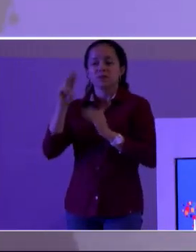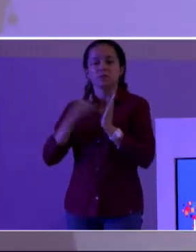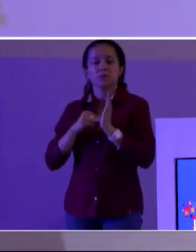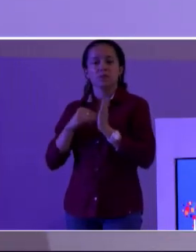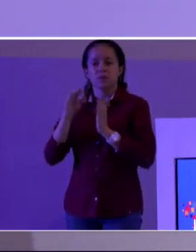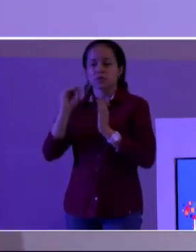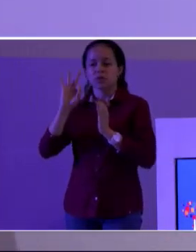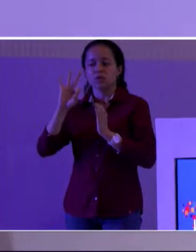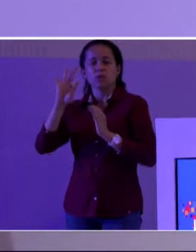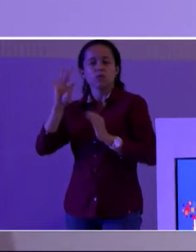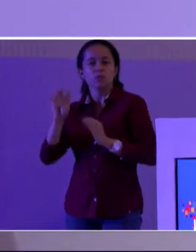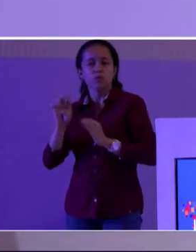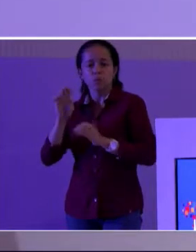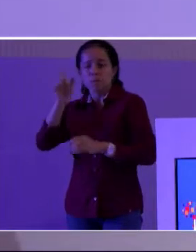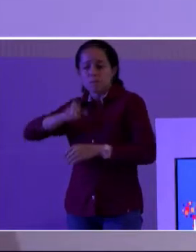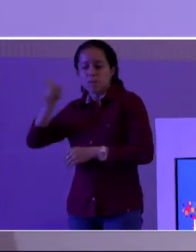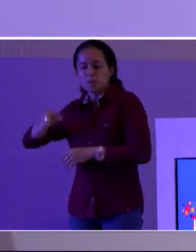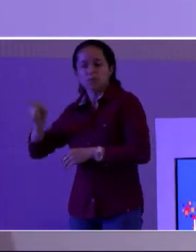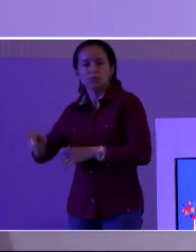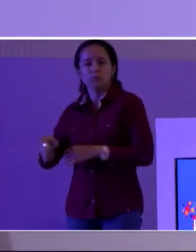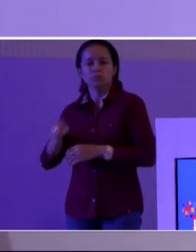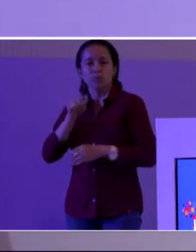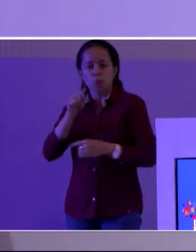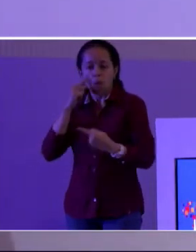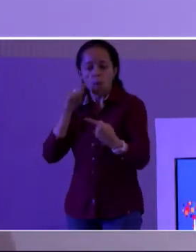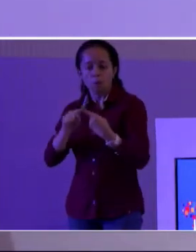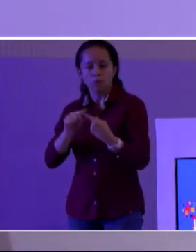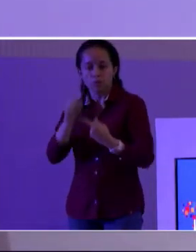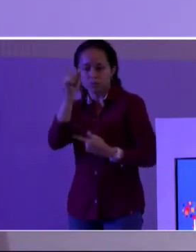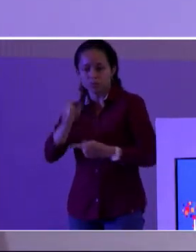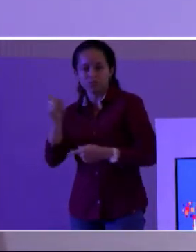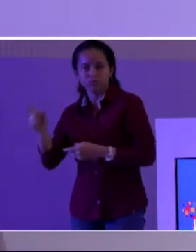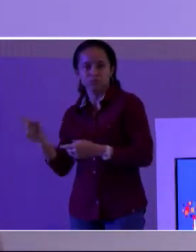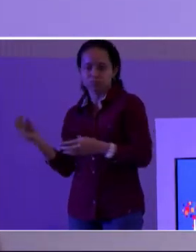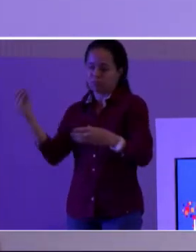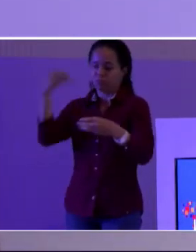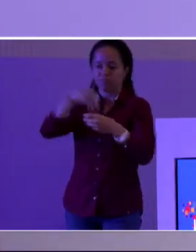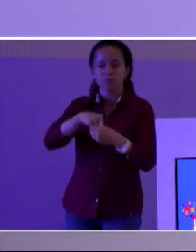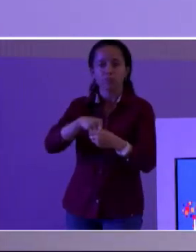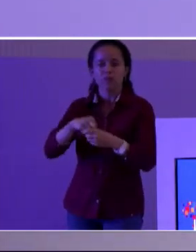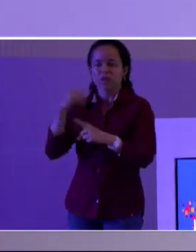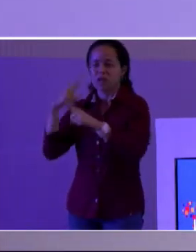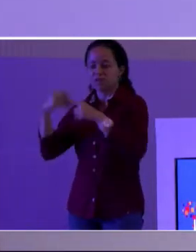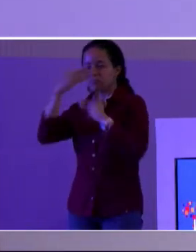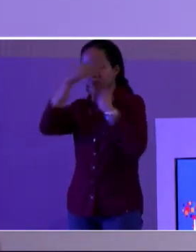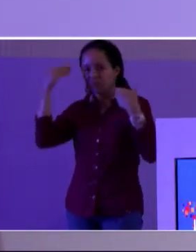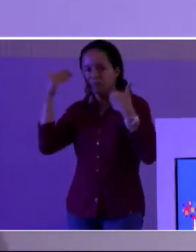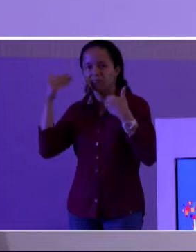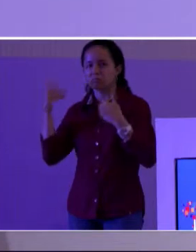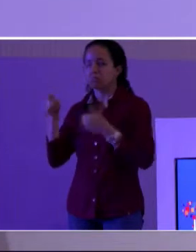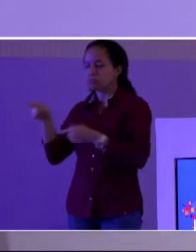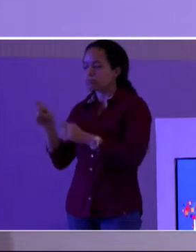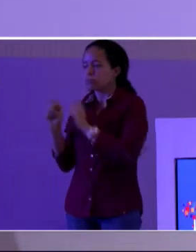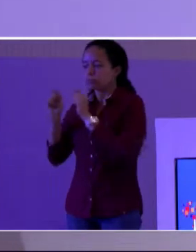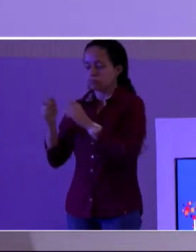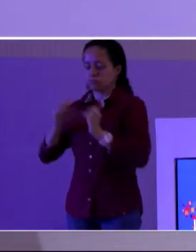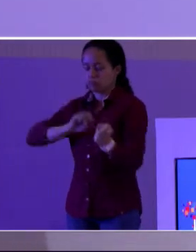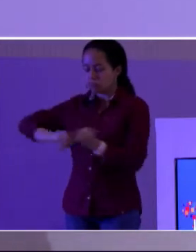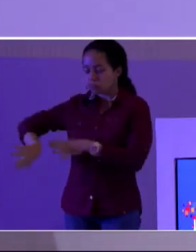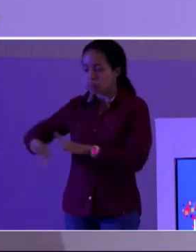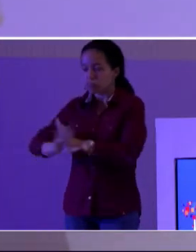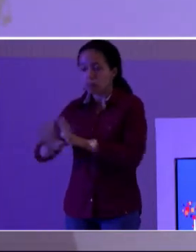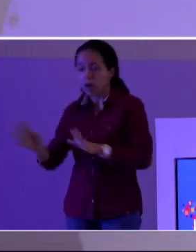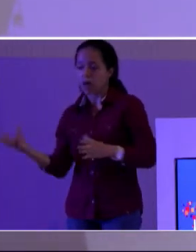personas hacen parte de la población objeto del proceso de reincorporación. Excombatientes acreditados por parte de la Oficina del